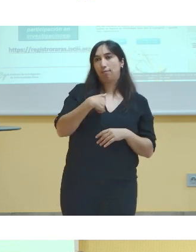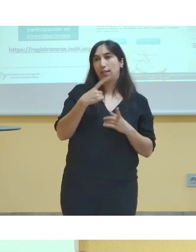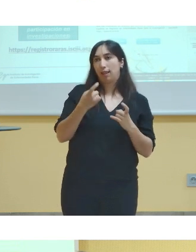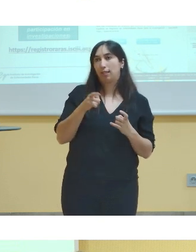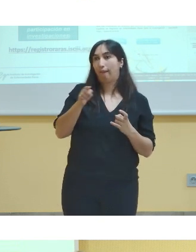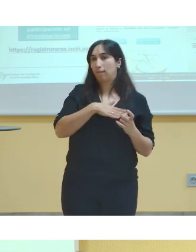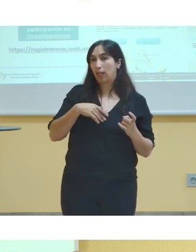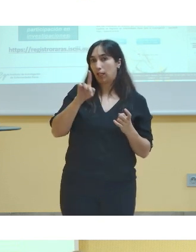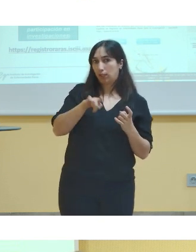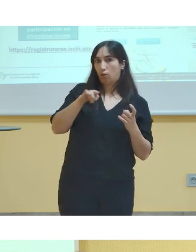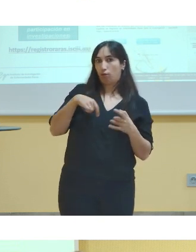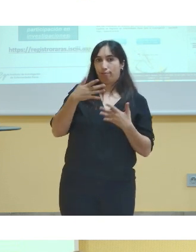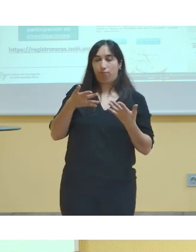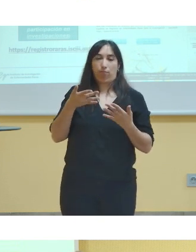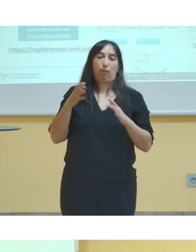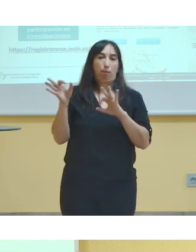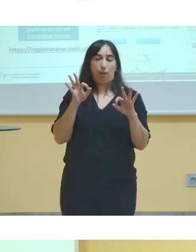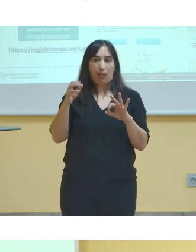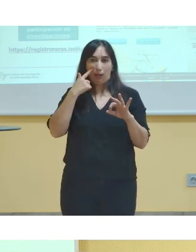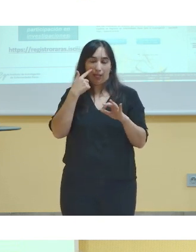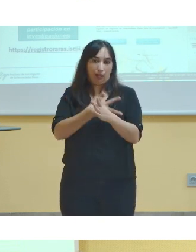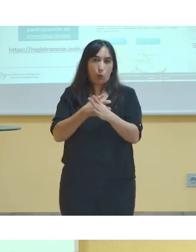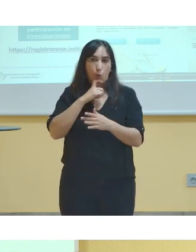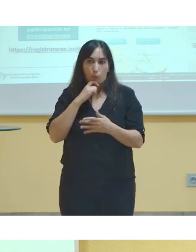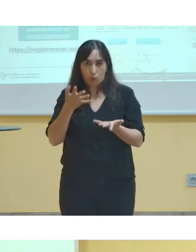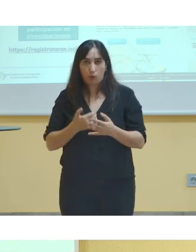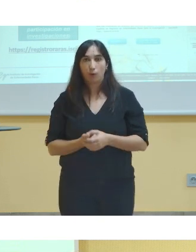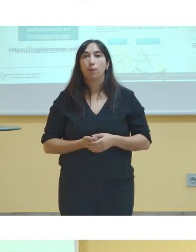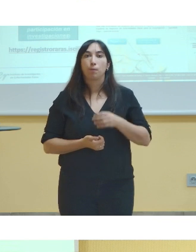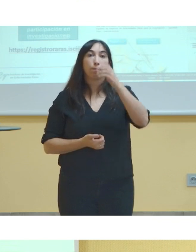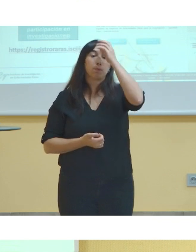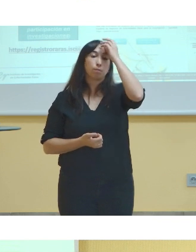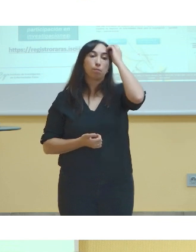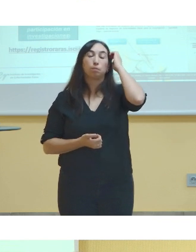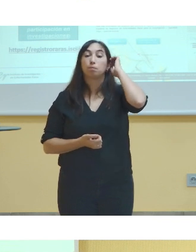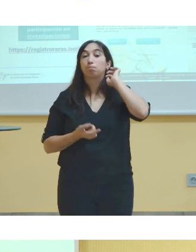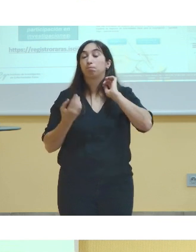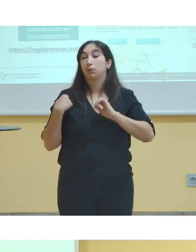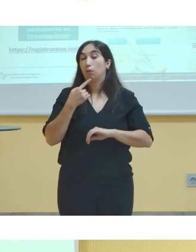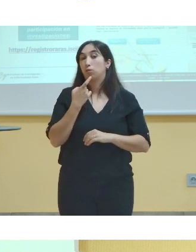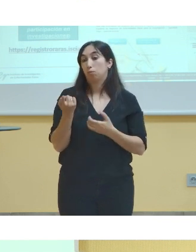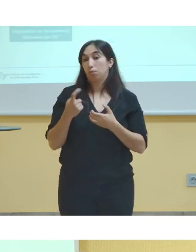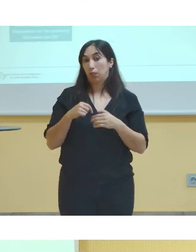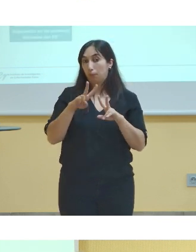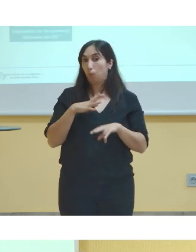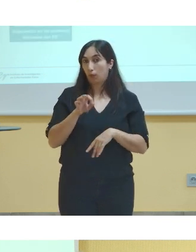estáis dispuestos, pues organizamos cómo sería esa extracción. Y se puede participar, como he dicho, en investigaciones.